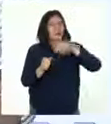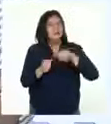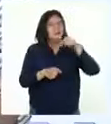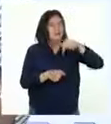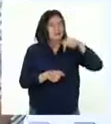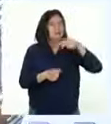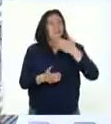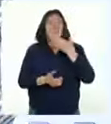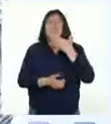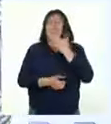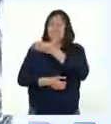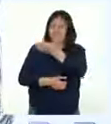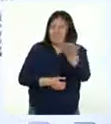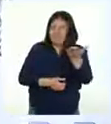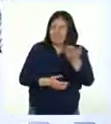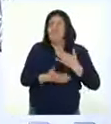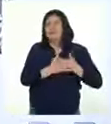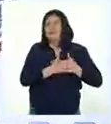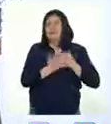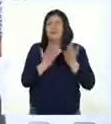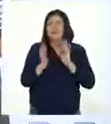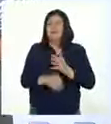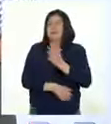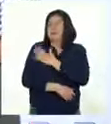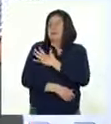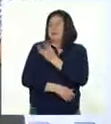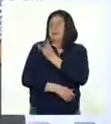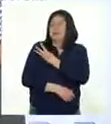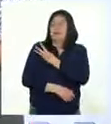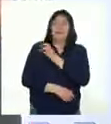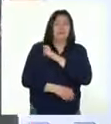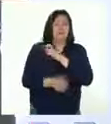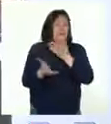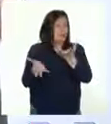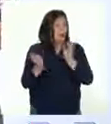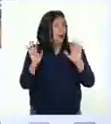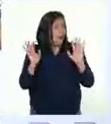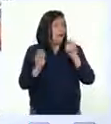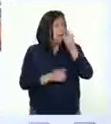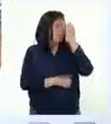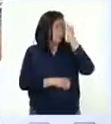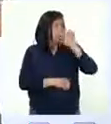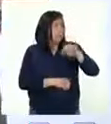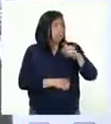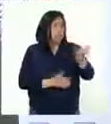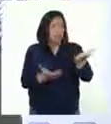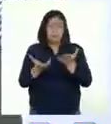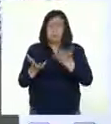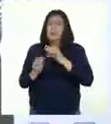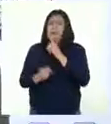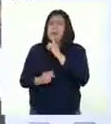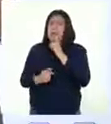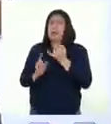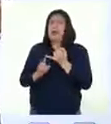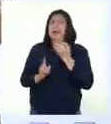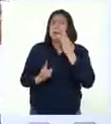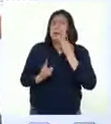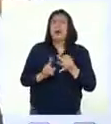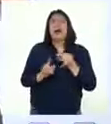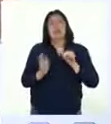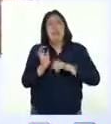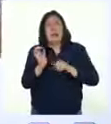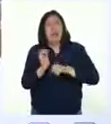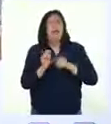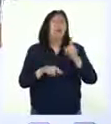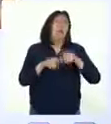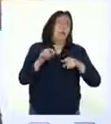recuerden que este programa está dirigido a ustedes, queridos estudiantes de quinto y sexto grado de primaria. Pero ya saben que pueden invitar a su papá, a su mamá, a su